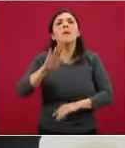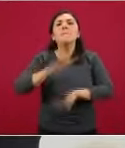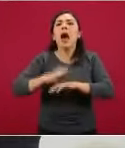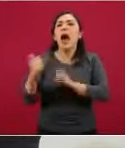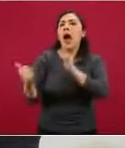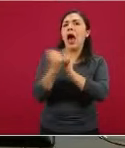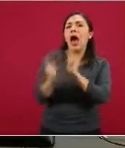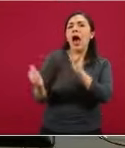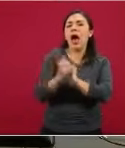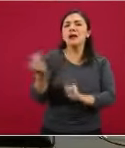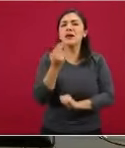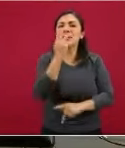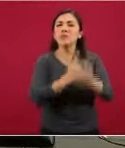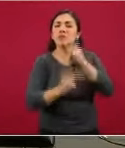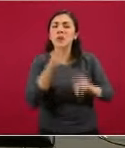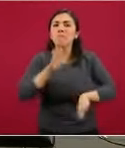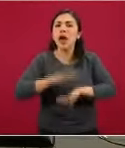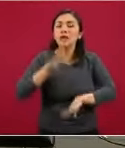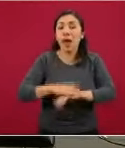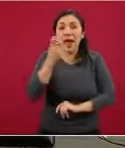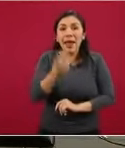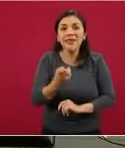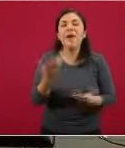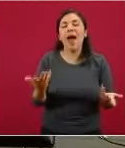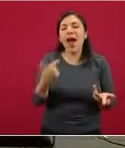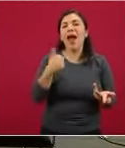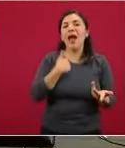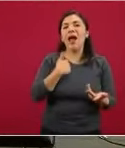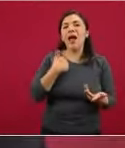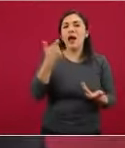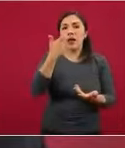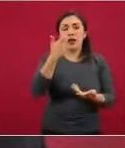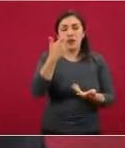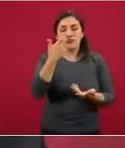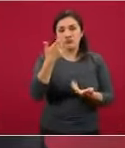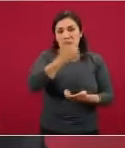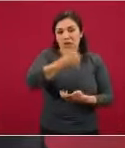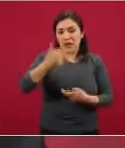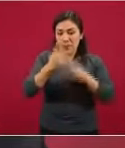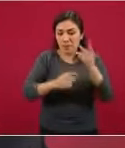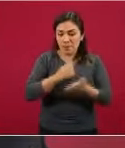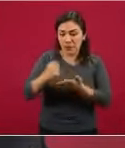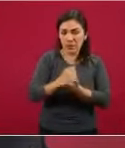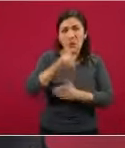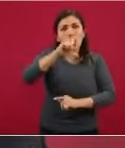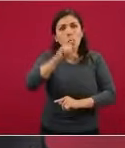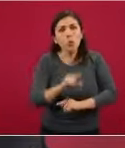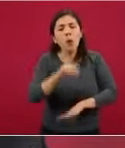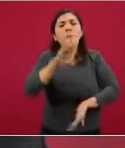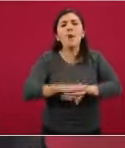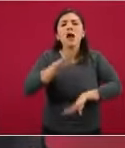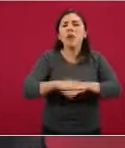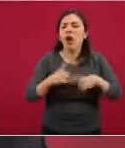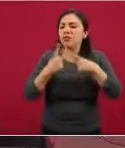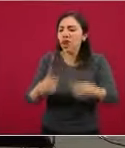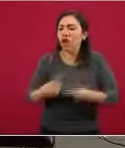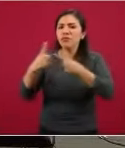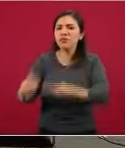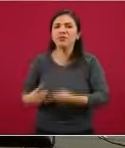nosotros. Y entonces hemos compensado el menor ingreso que tiene cada crédito por más créditos que estamos